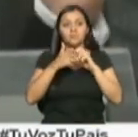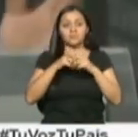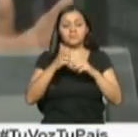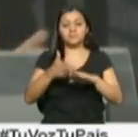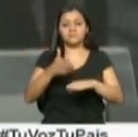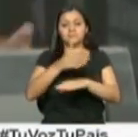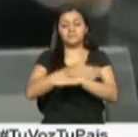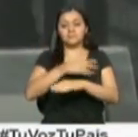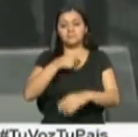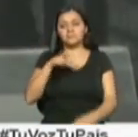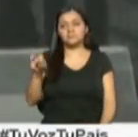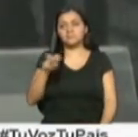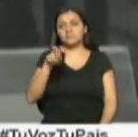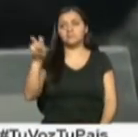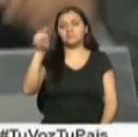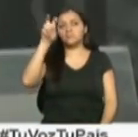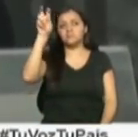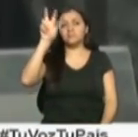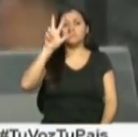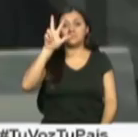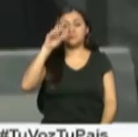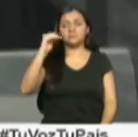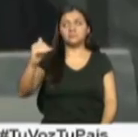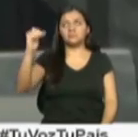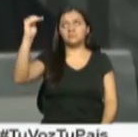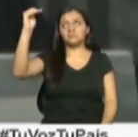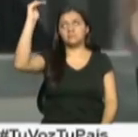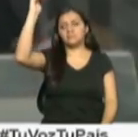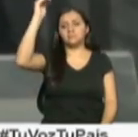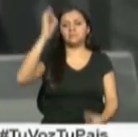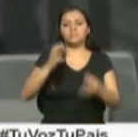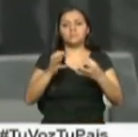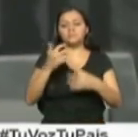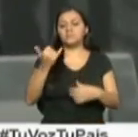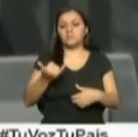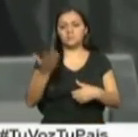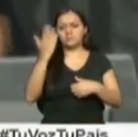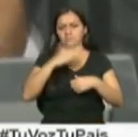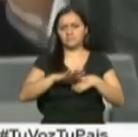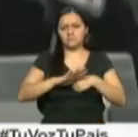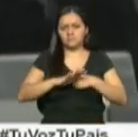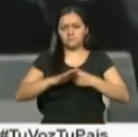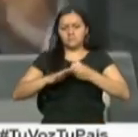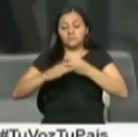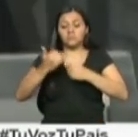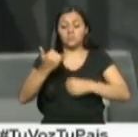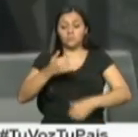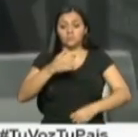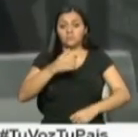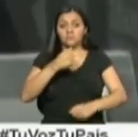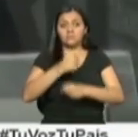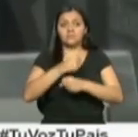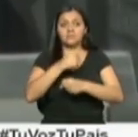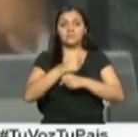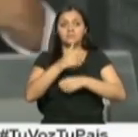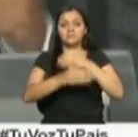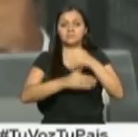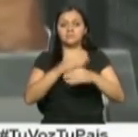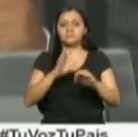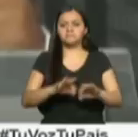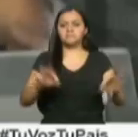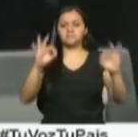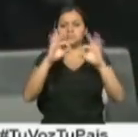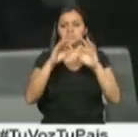a un juzgado en un tercer piso, han terminado. Esta obra emblemática